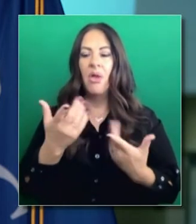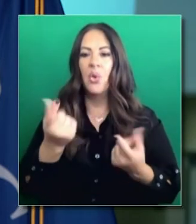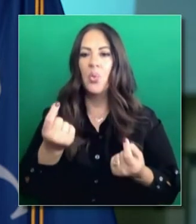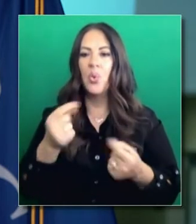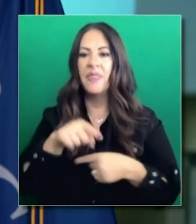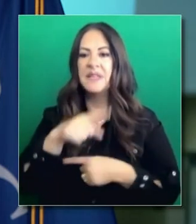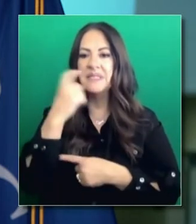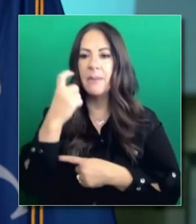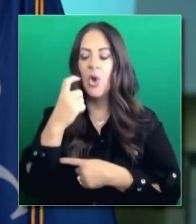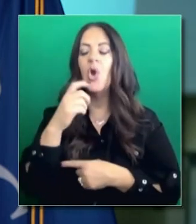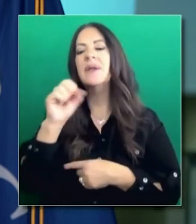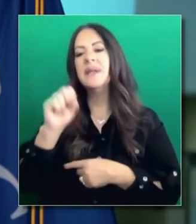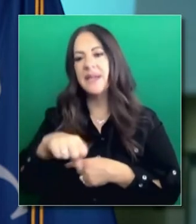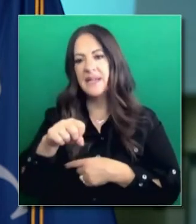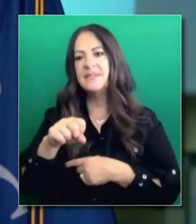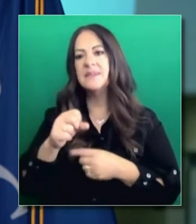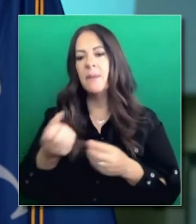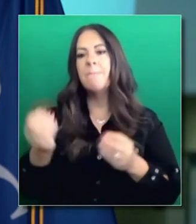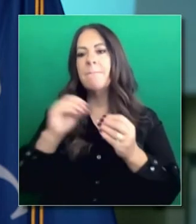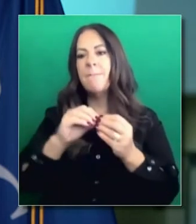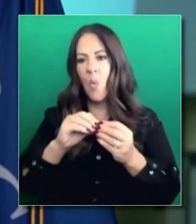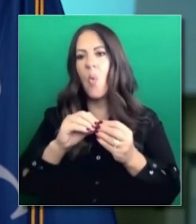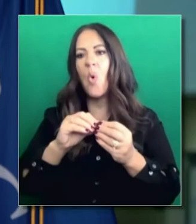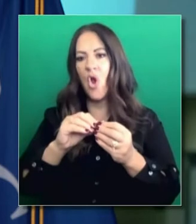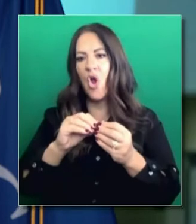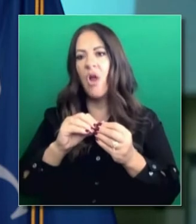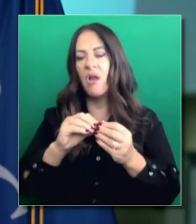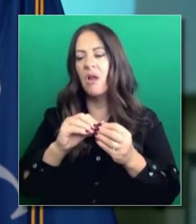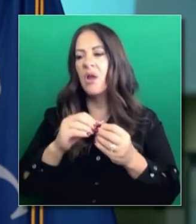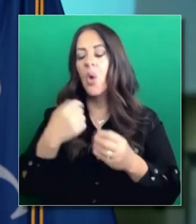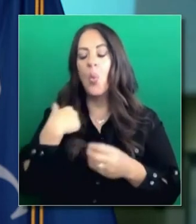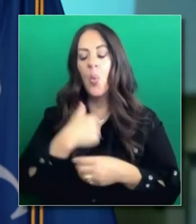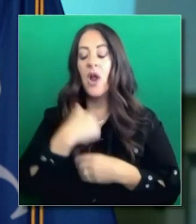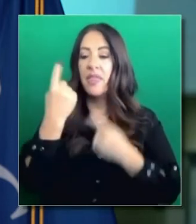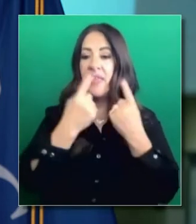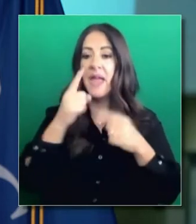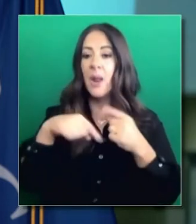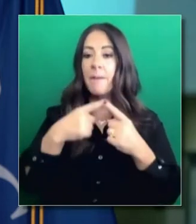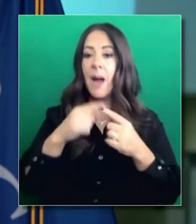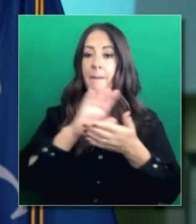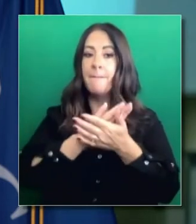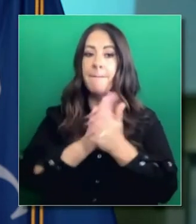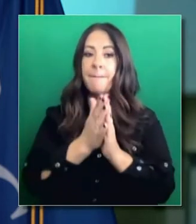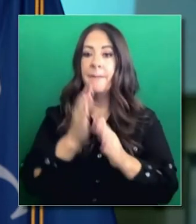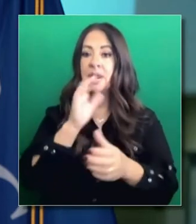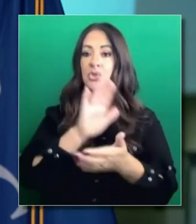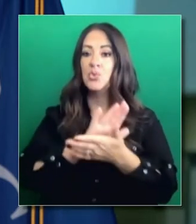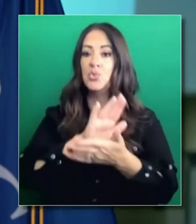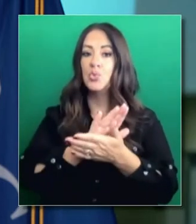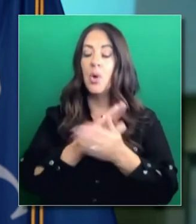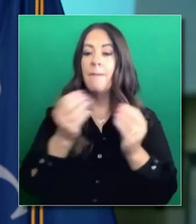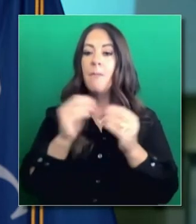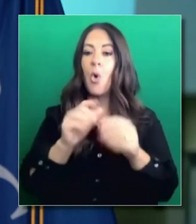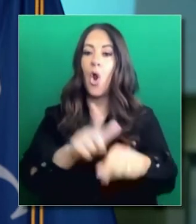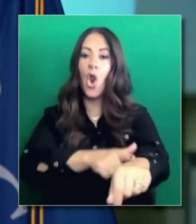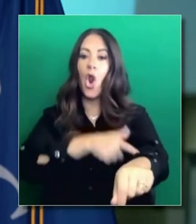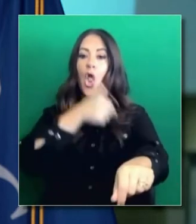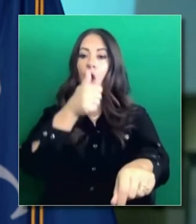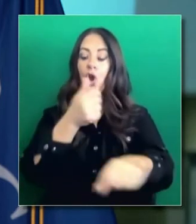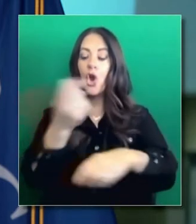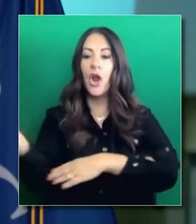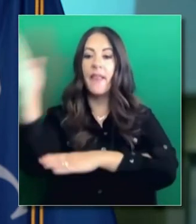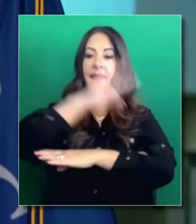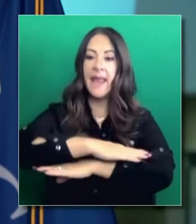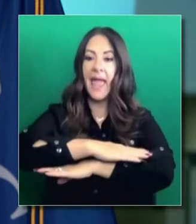agrícolas este verano. Así que, viendo el extender el día, considerando extender escuela